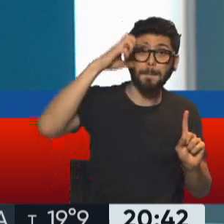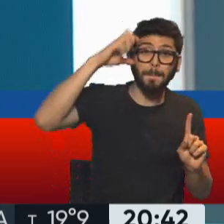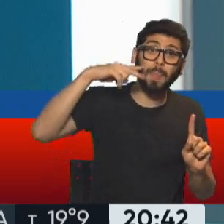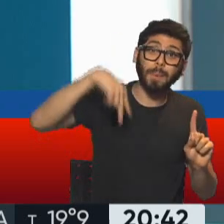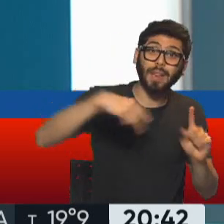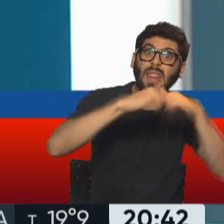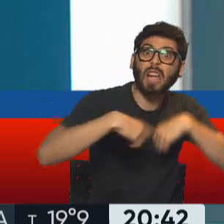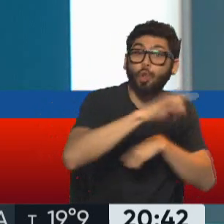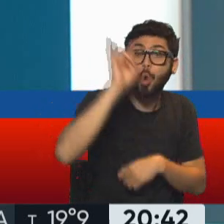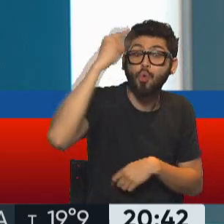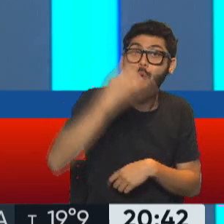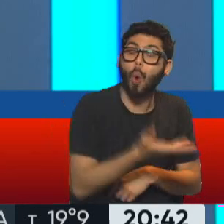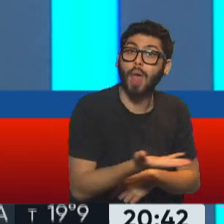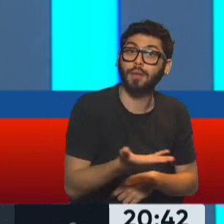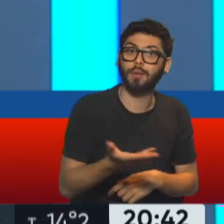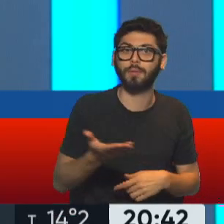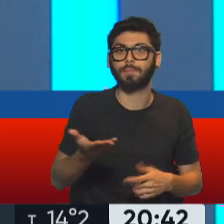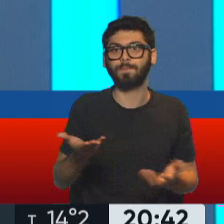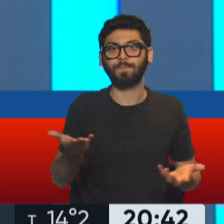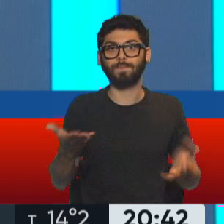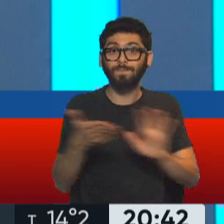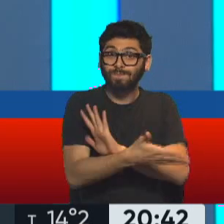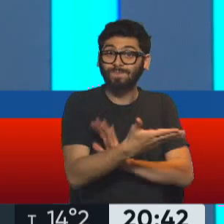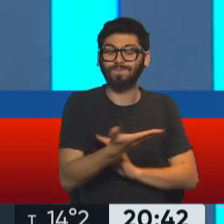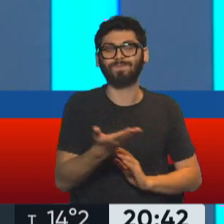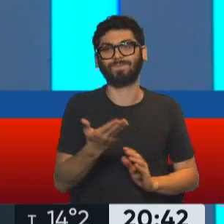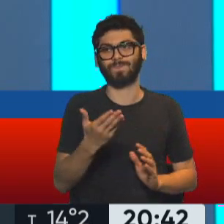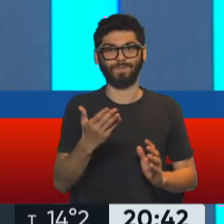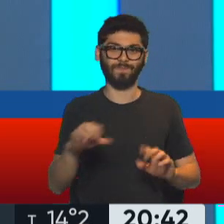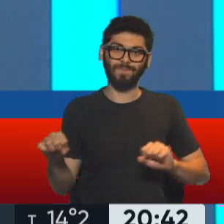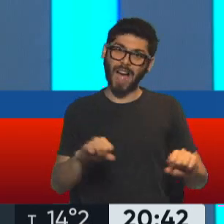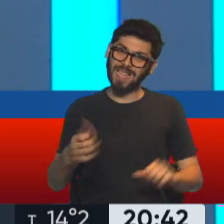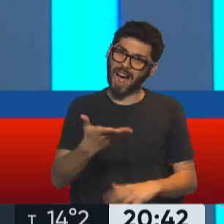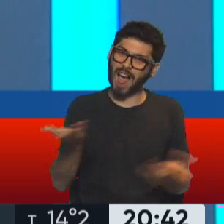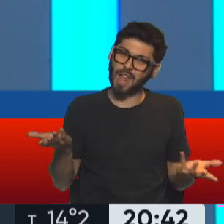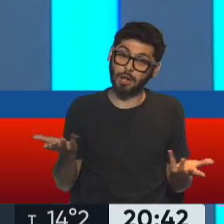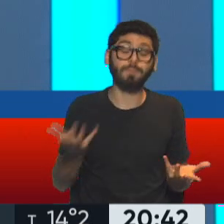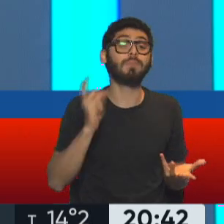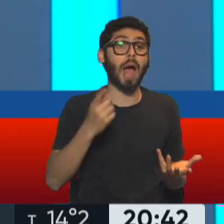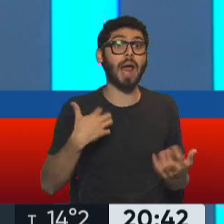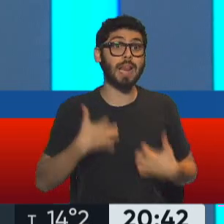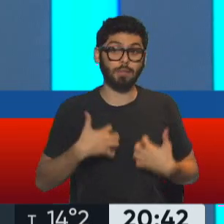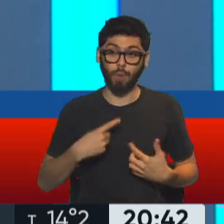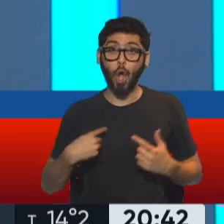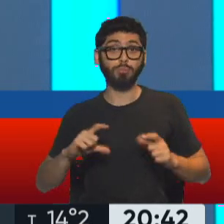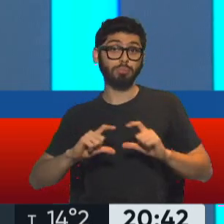Es escandaloso y la verdad que... es desesperante porque me parece, nos deja como